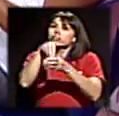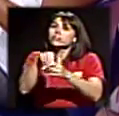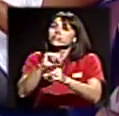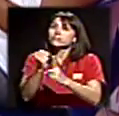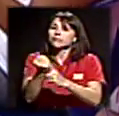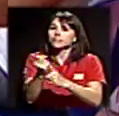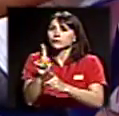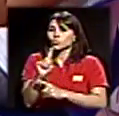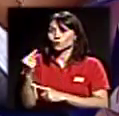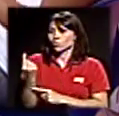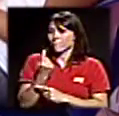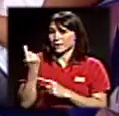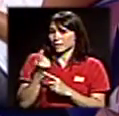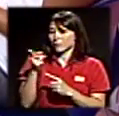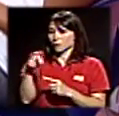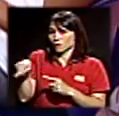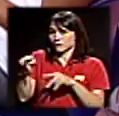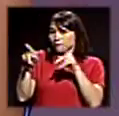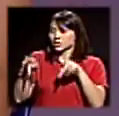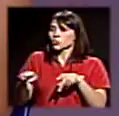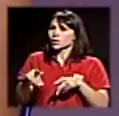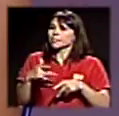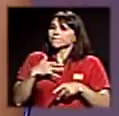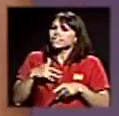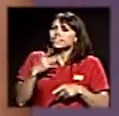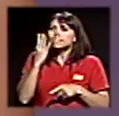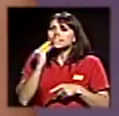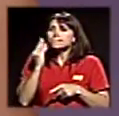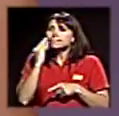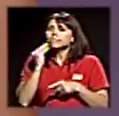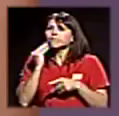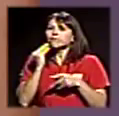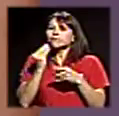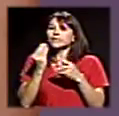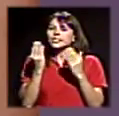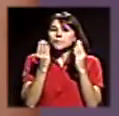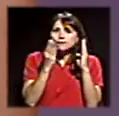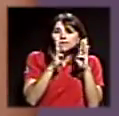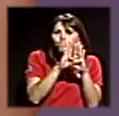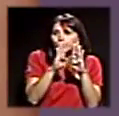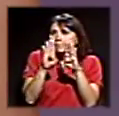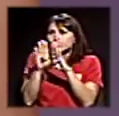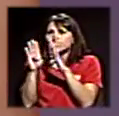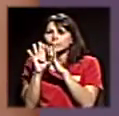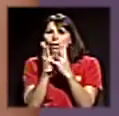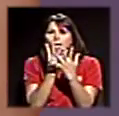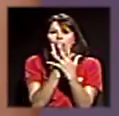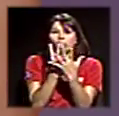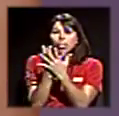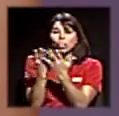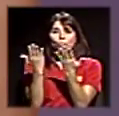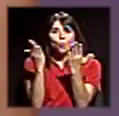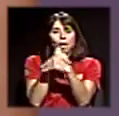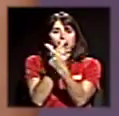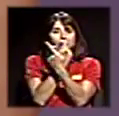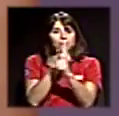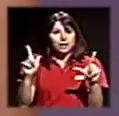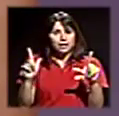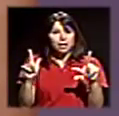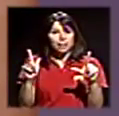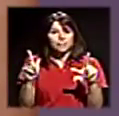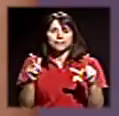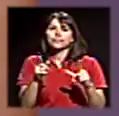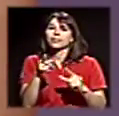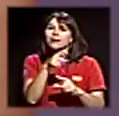experimentando estando encerrados, digamos, en un espacio donde no tienen libertad, sino